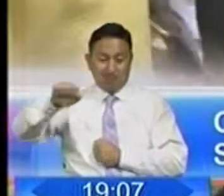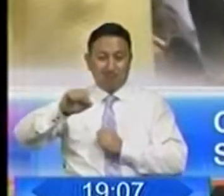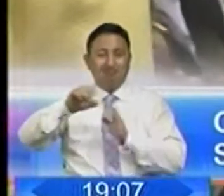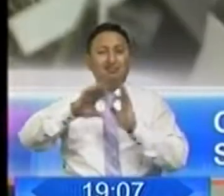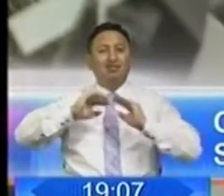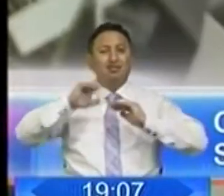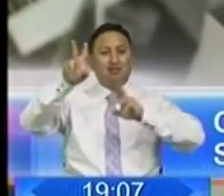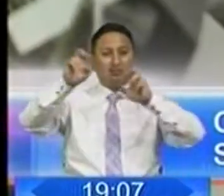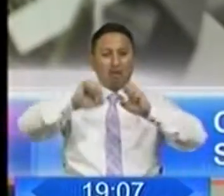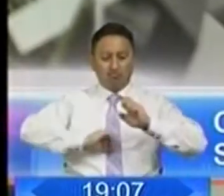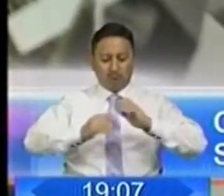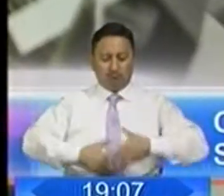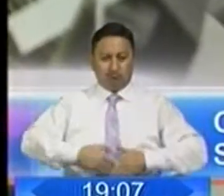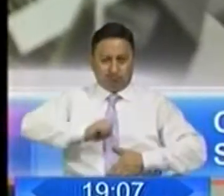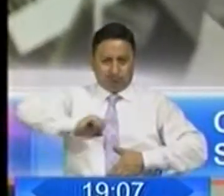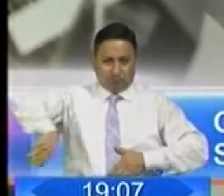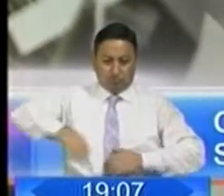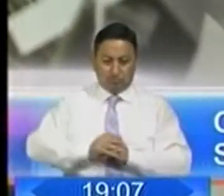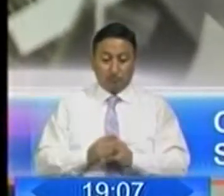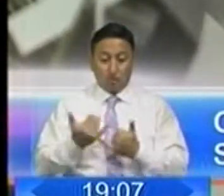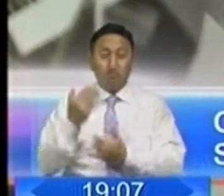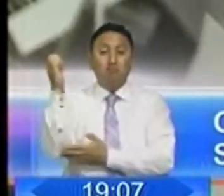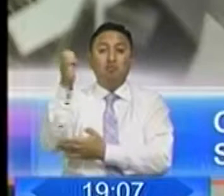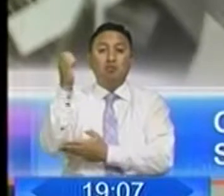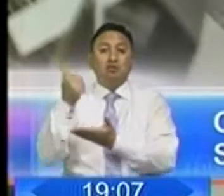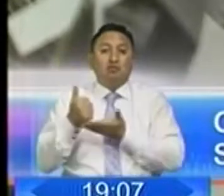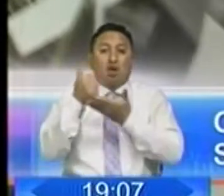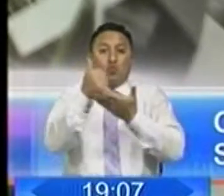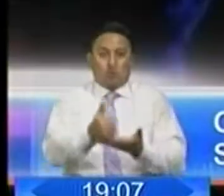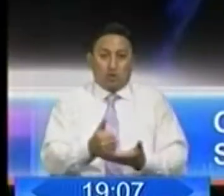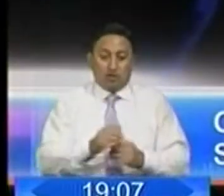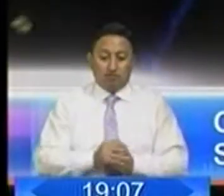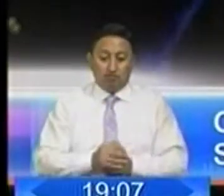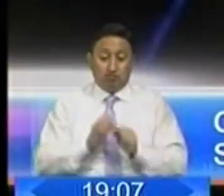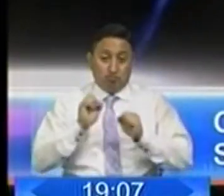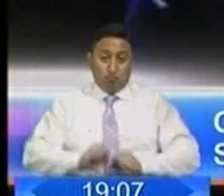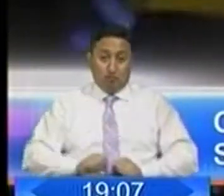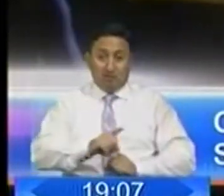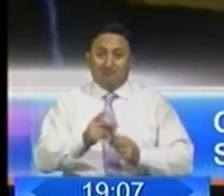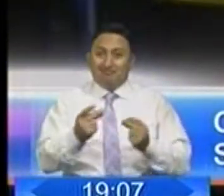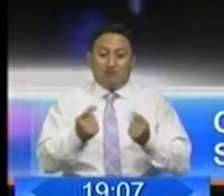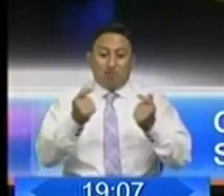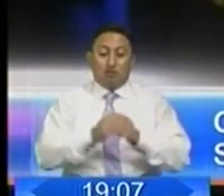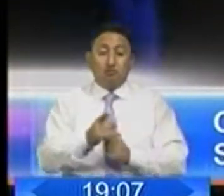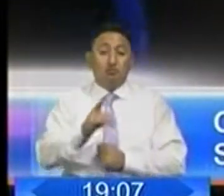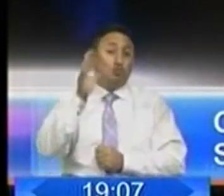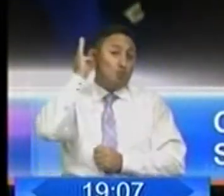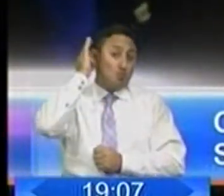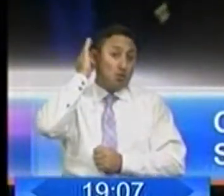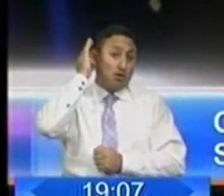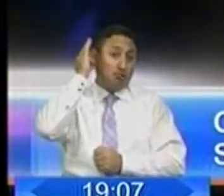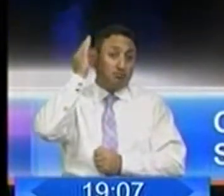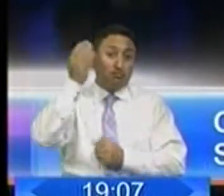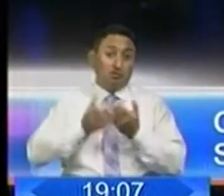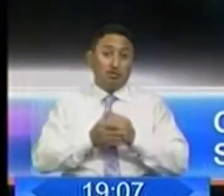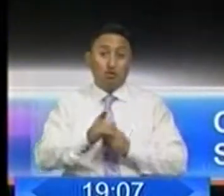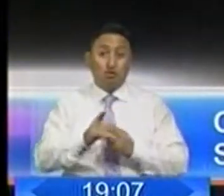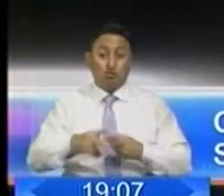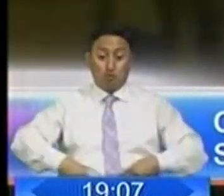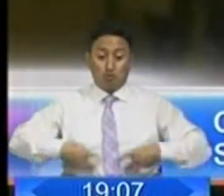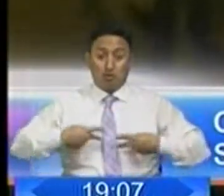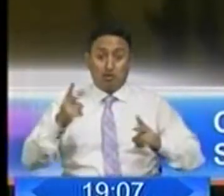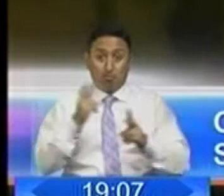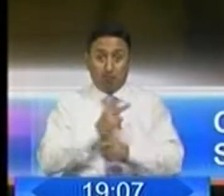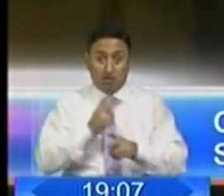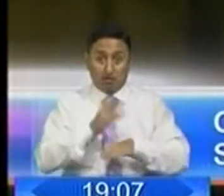en específico la emergencia terapéutica, es decir, que se puede atender de inmediato a una mujer en caso de que su vida corra peligro por